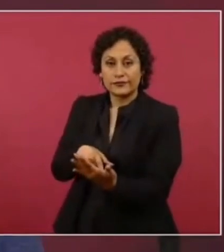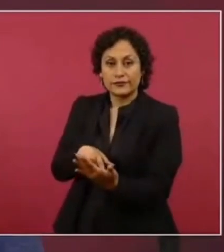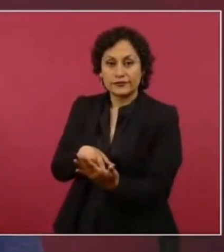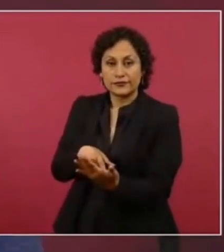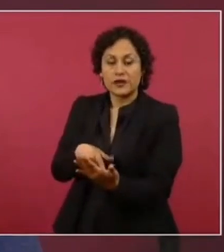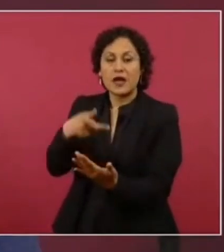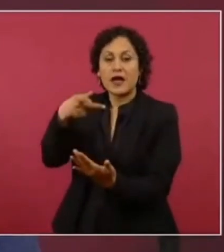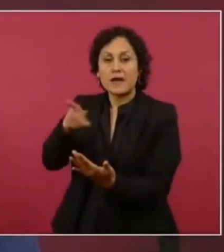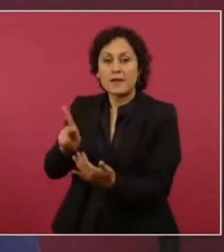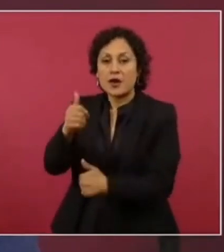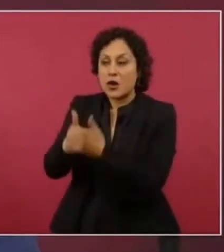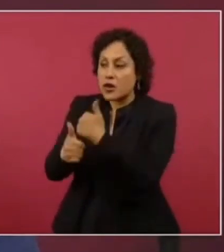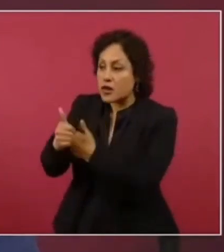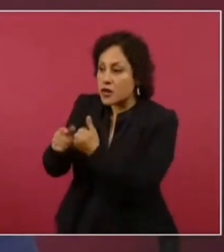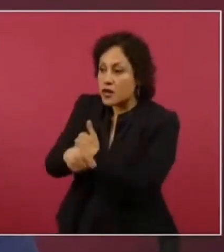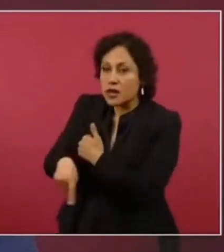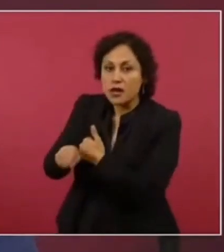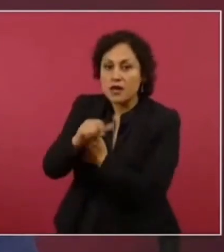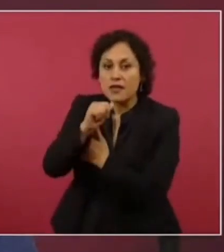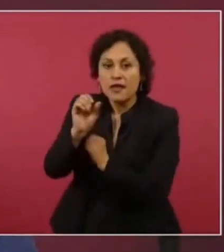sin licitación